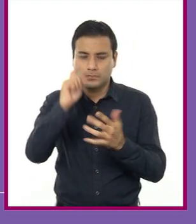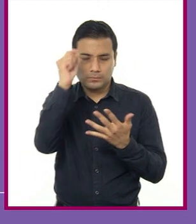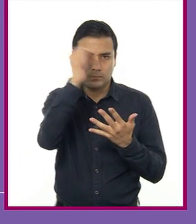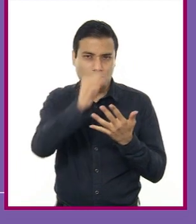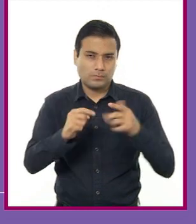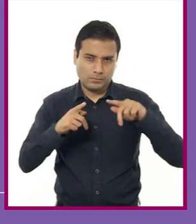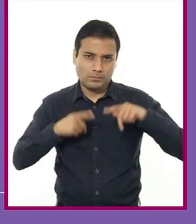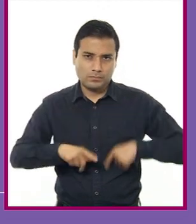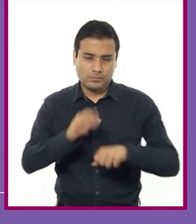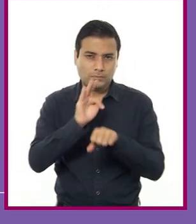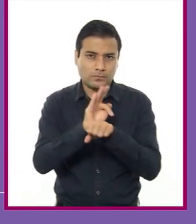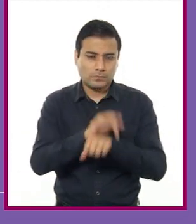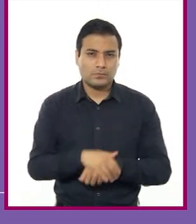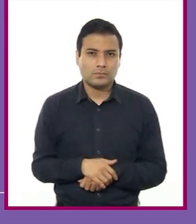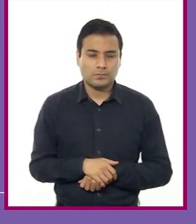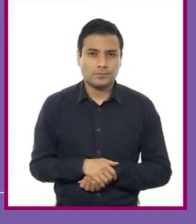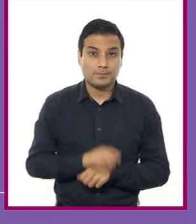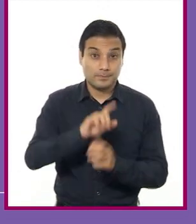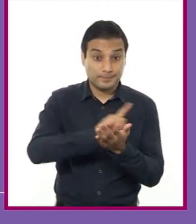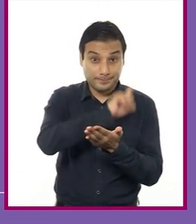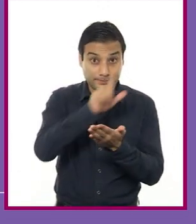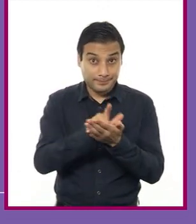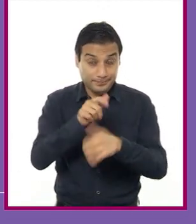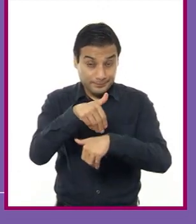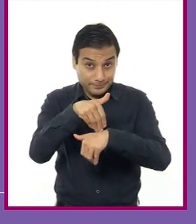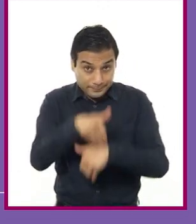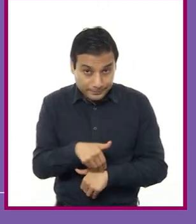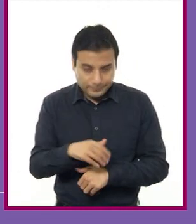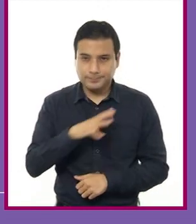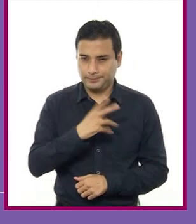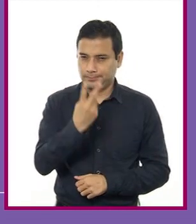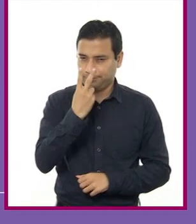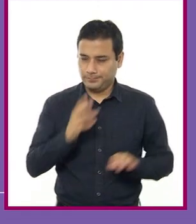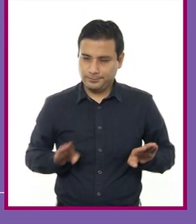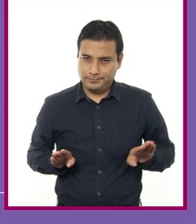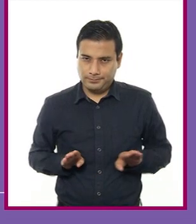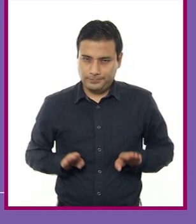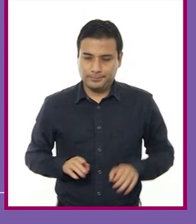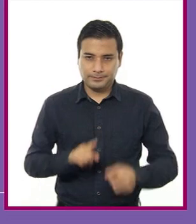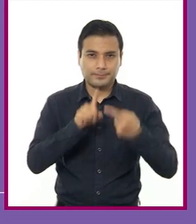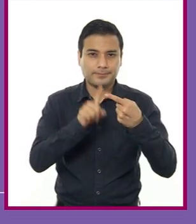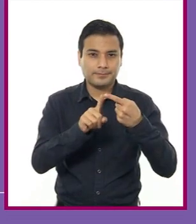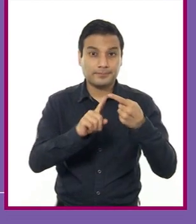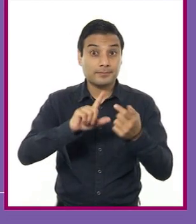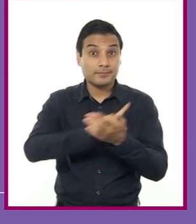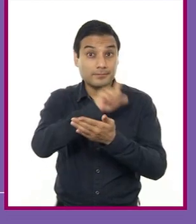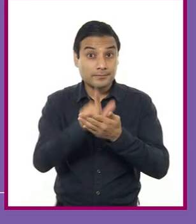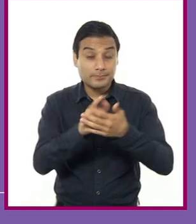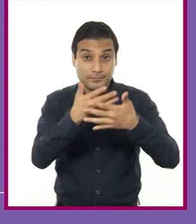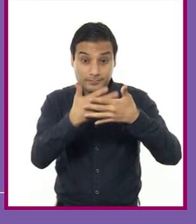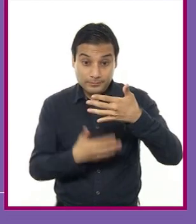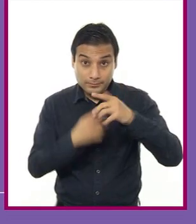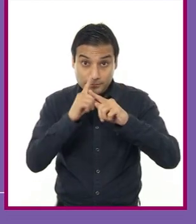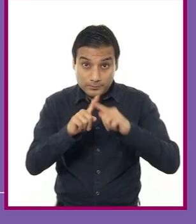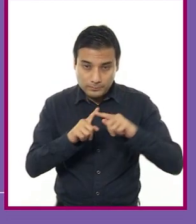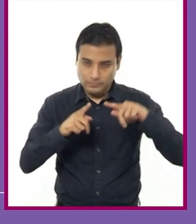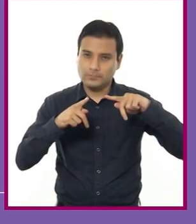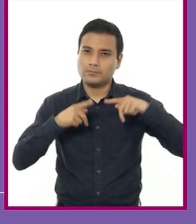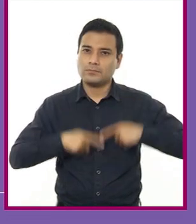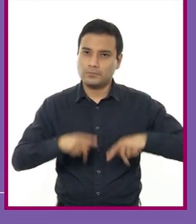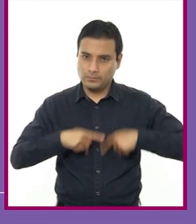personas. El Estado de Derecho tiene dos características principales. Una, las leyes que le permiten regular el comportamiento